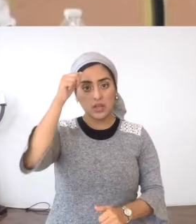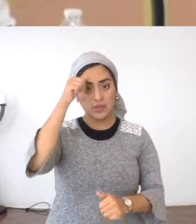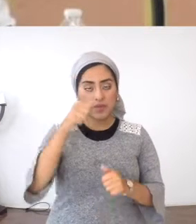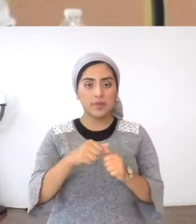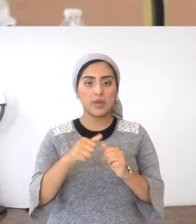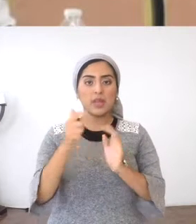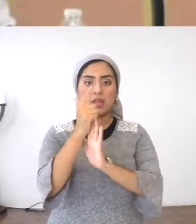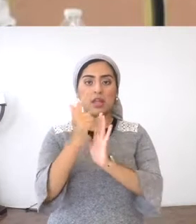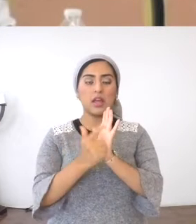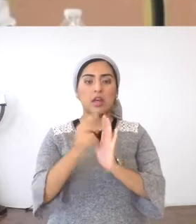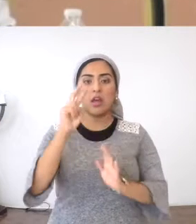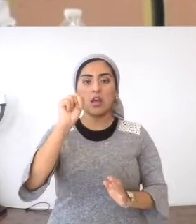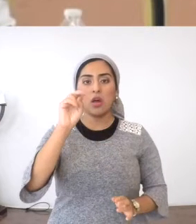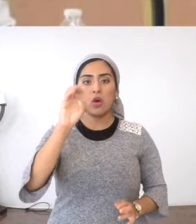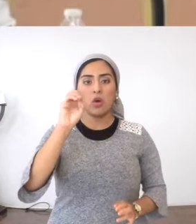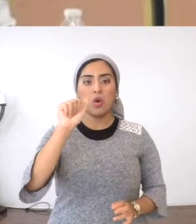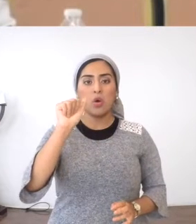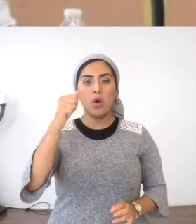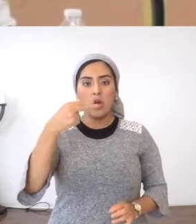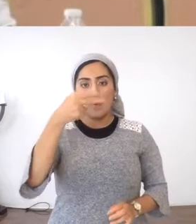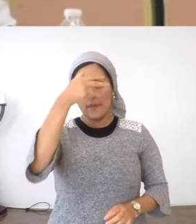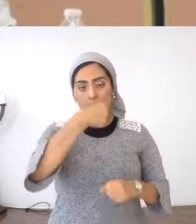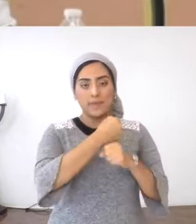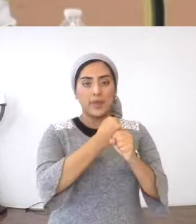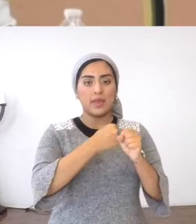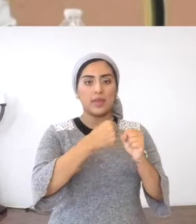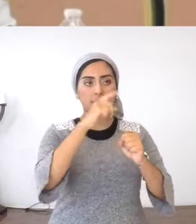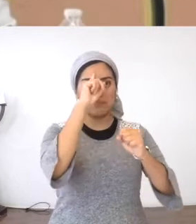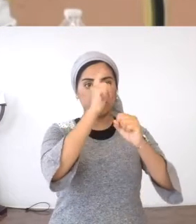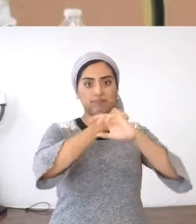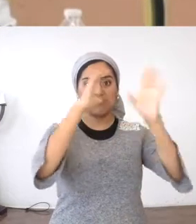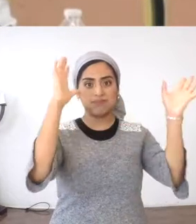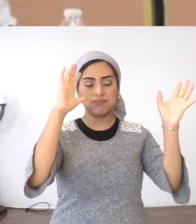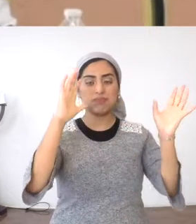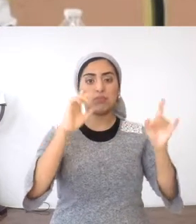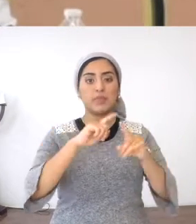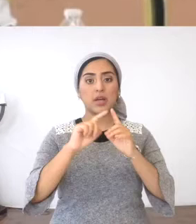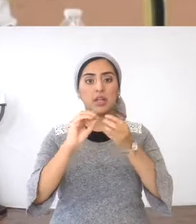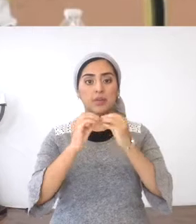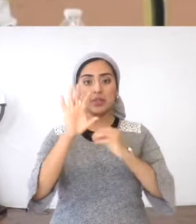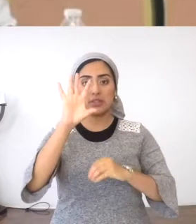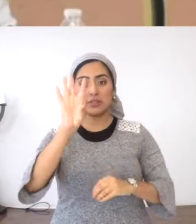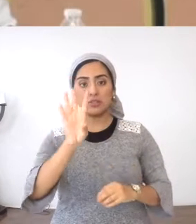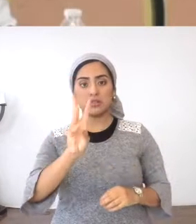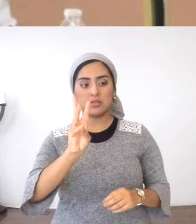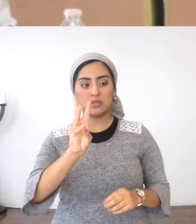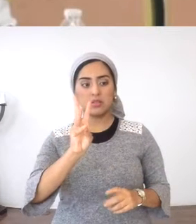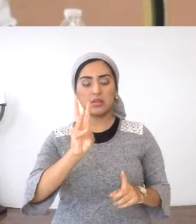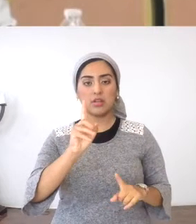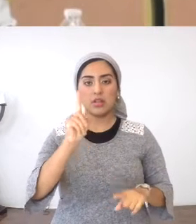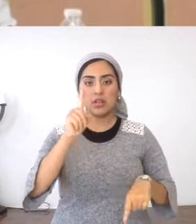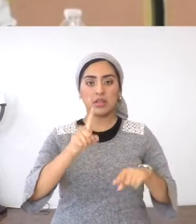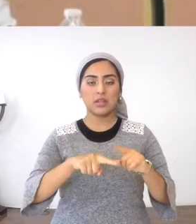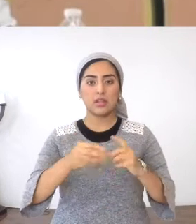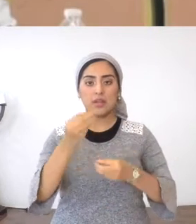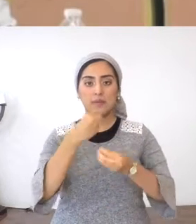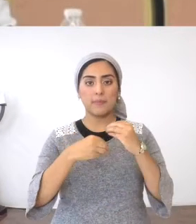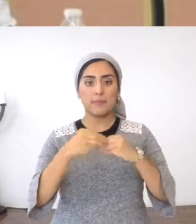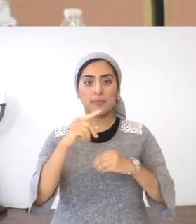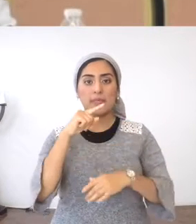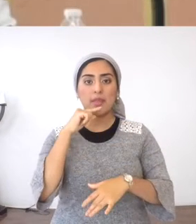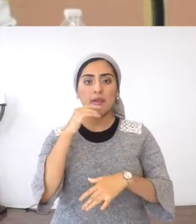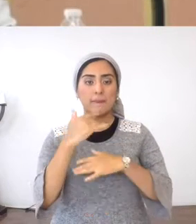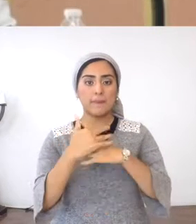Recuerden Que son las leyes De Noaj Inmetadas Por los rabinos Como número Seis Es No comer